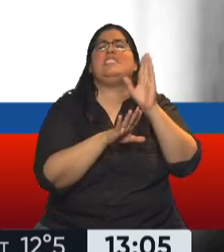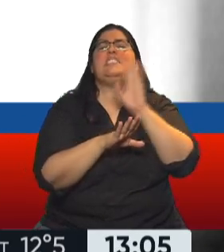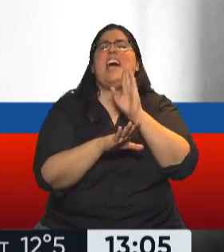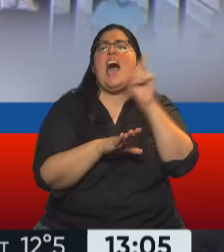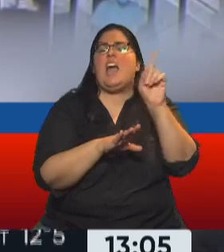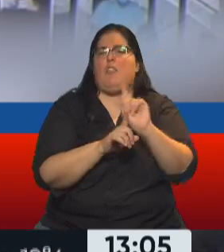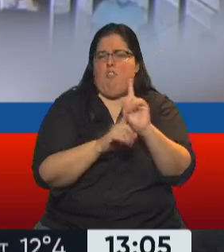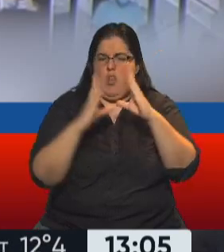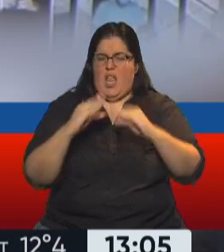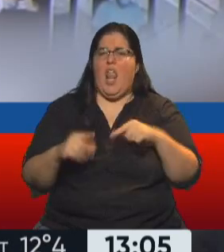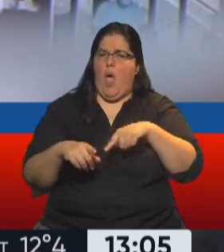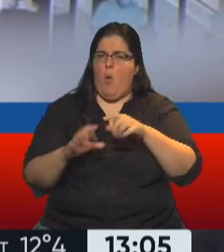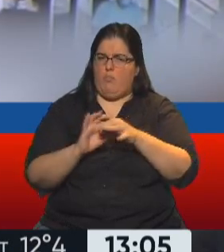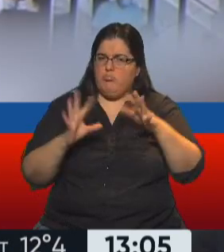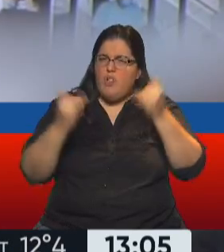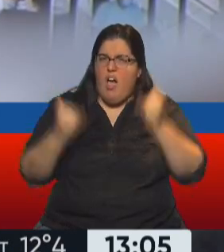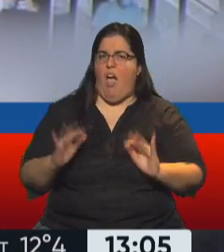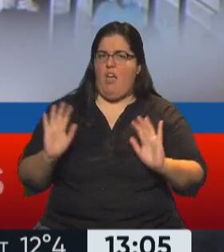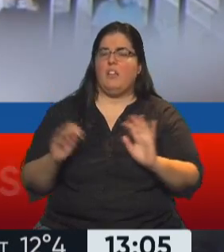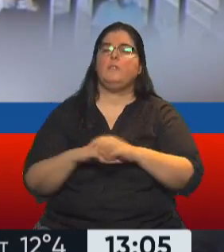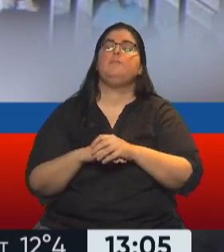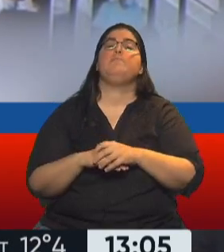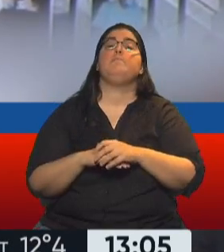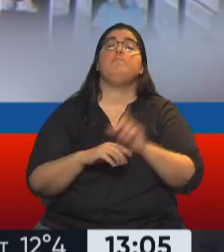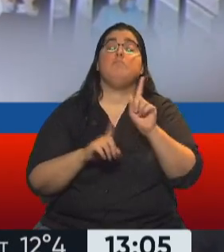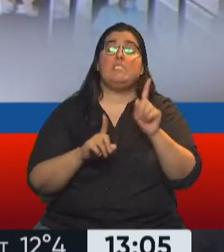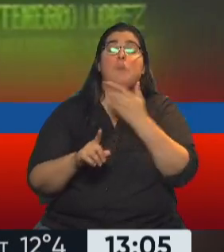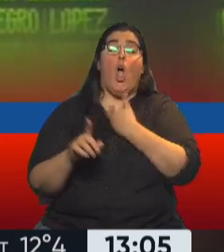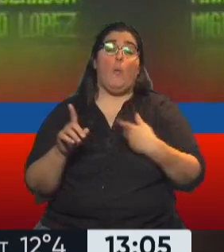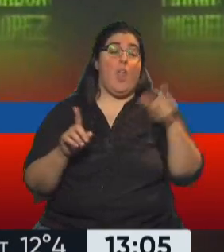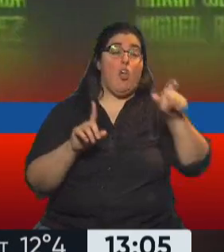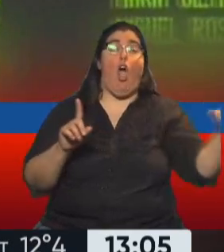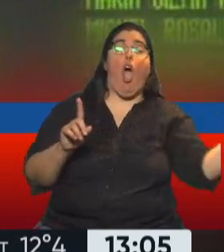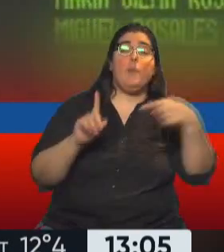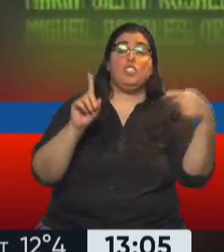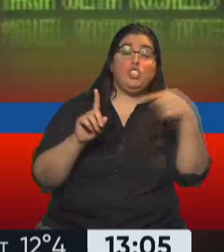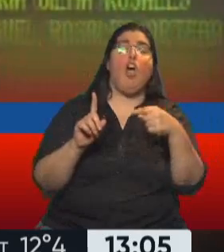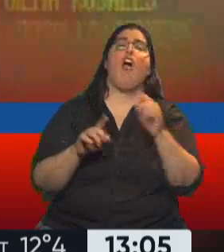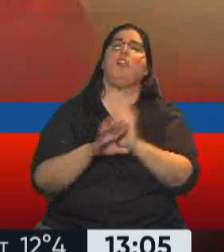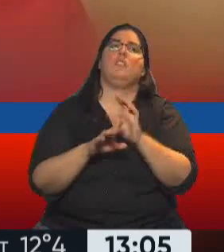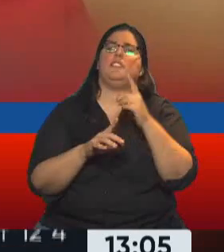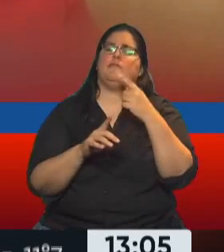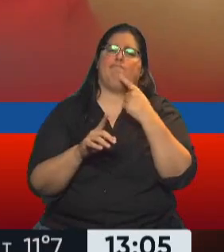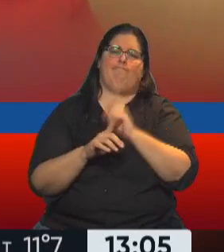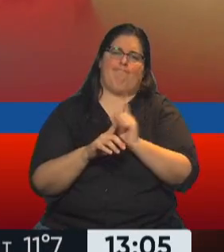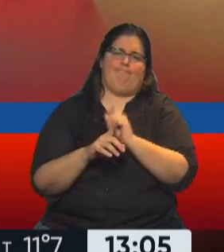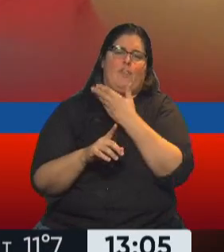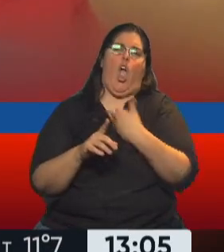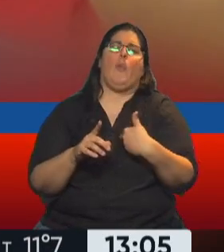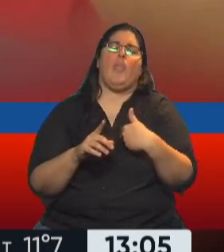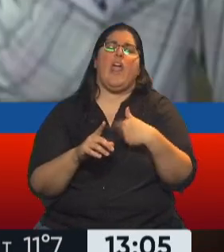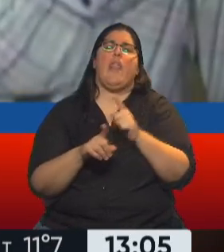es soberana. La oposición cuestiona además una reforma electoral que el gobierno realizó a pedido de los